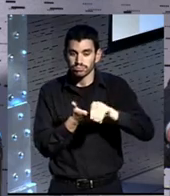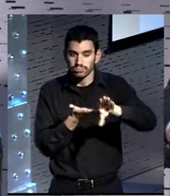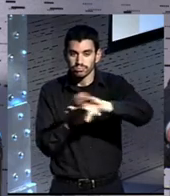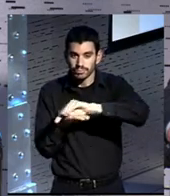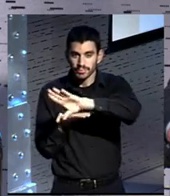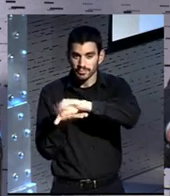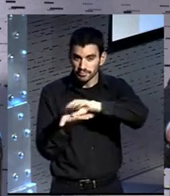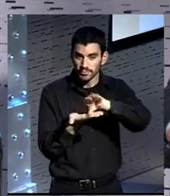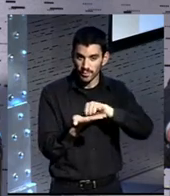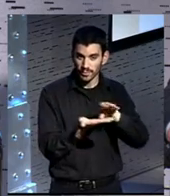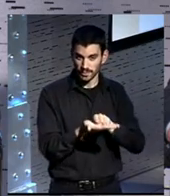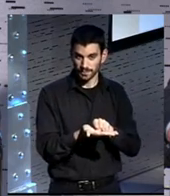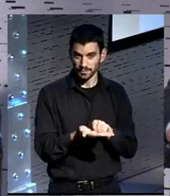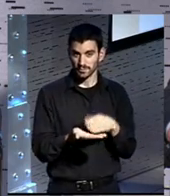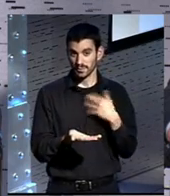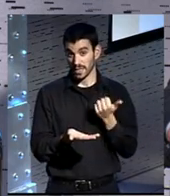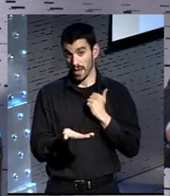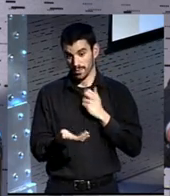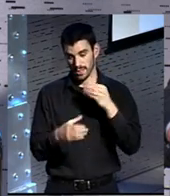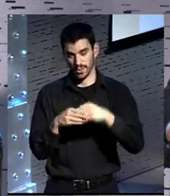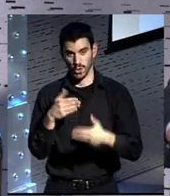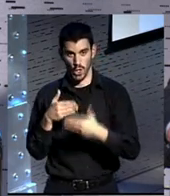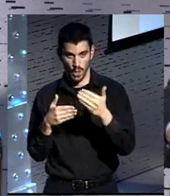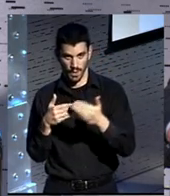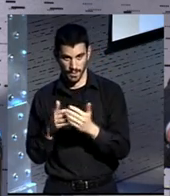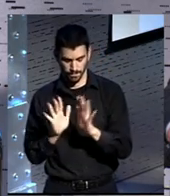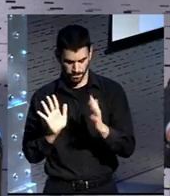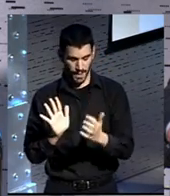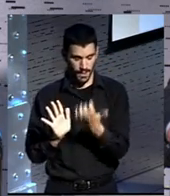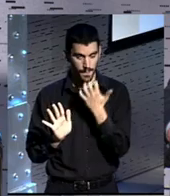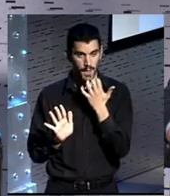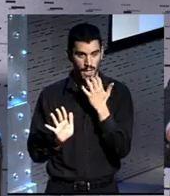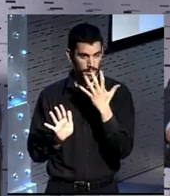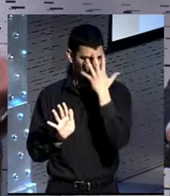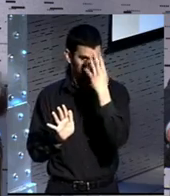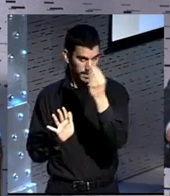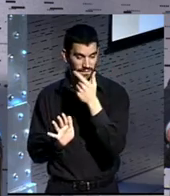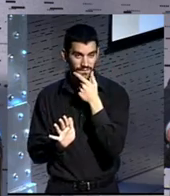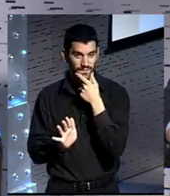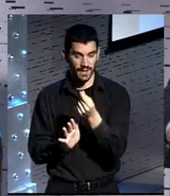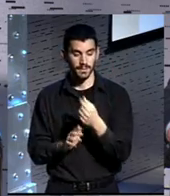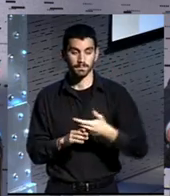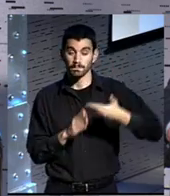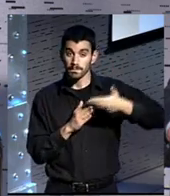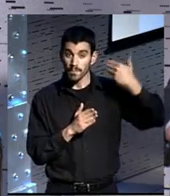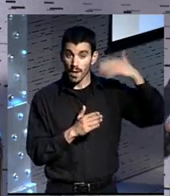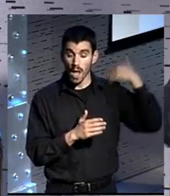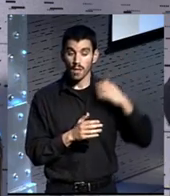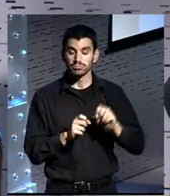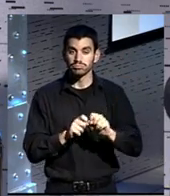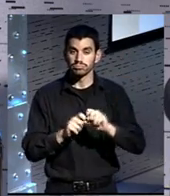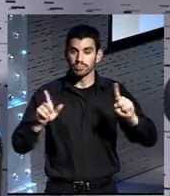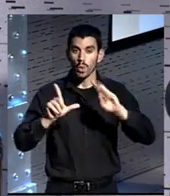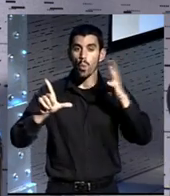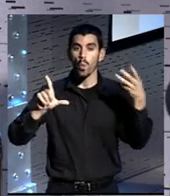¿no? desde el área de innovación, por ejemplo, para entenderlas. Para lo cual lo que hicimos fue lanzar una web colaborativa interna dentro